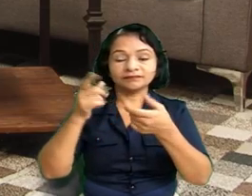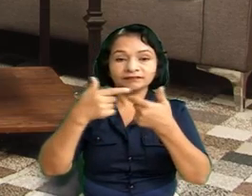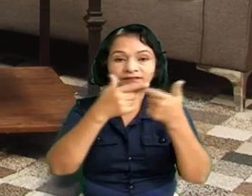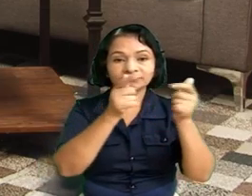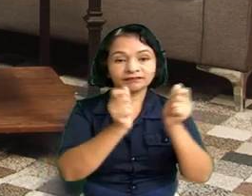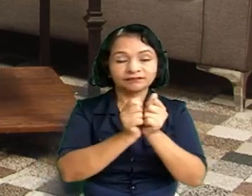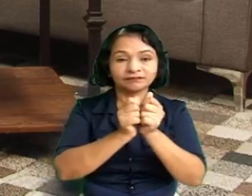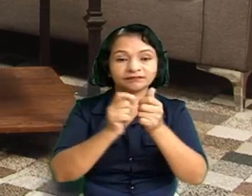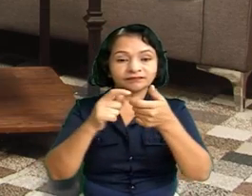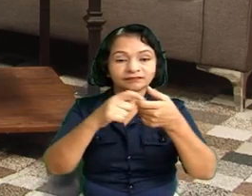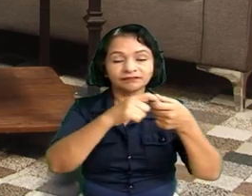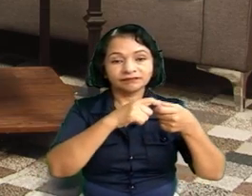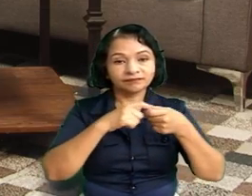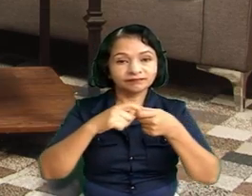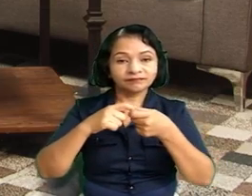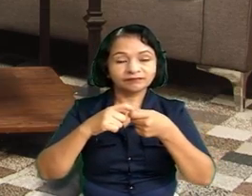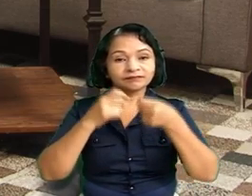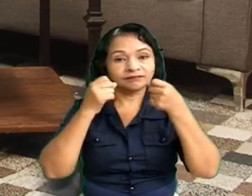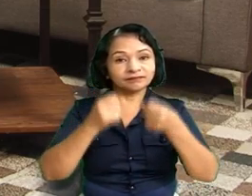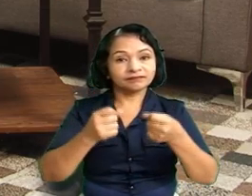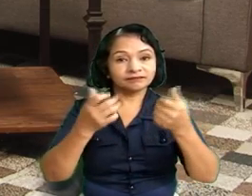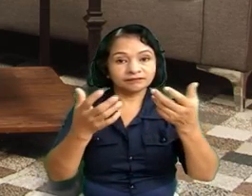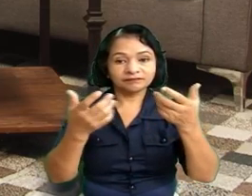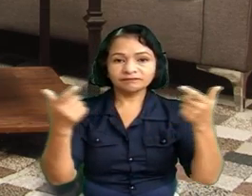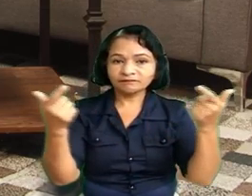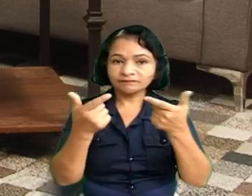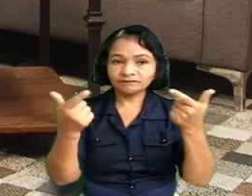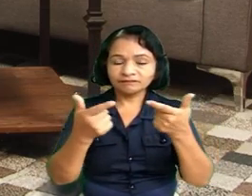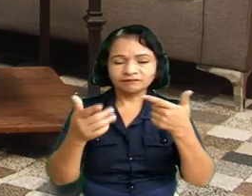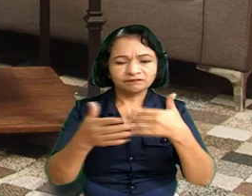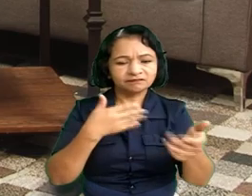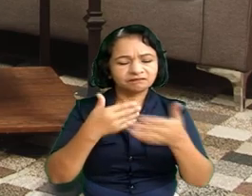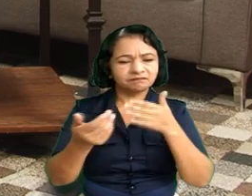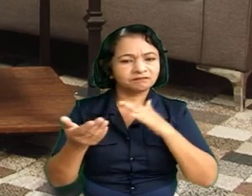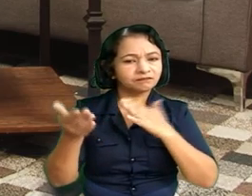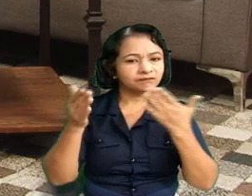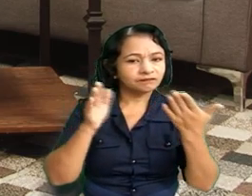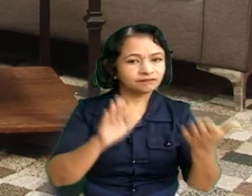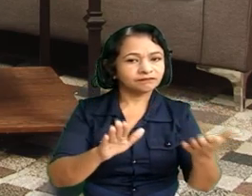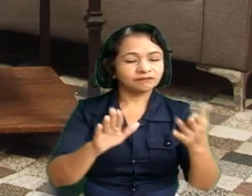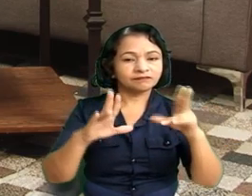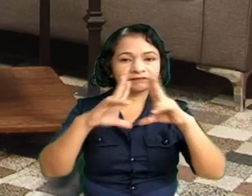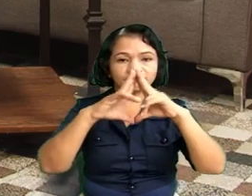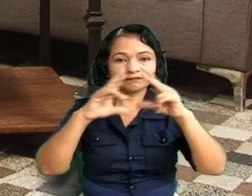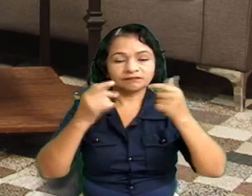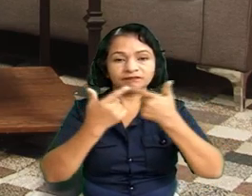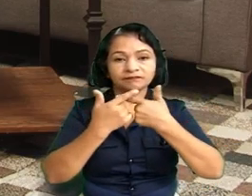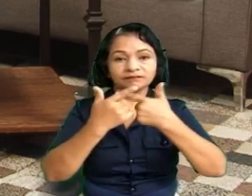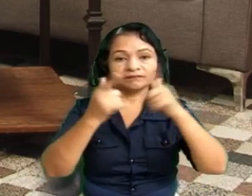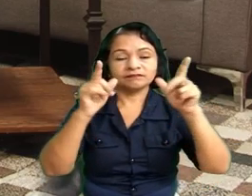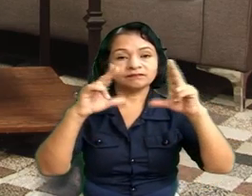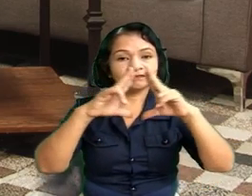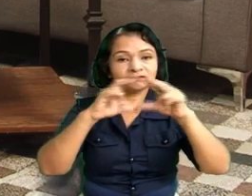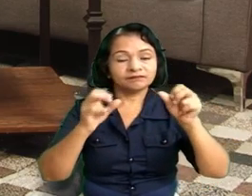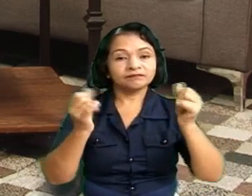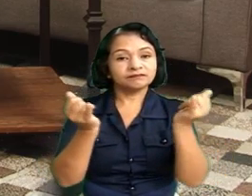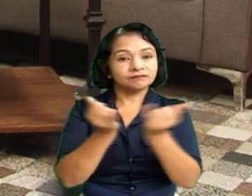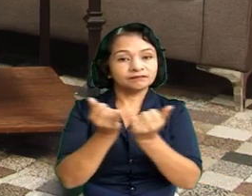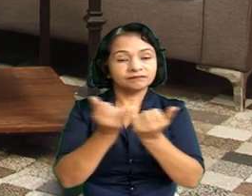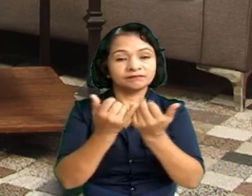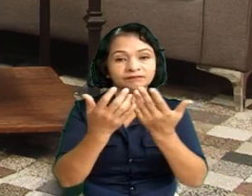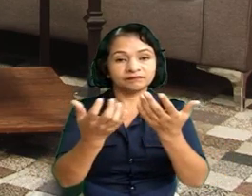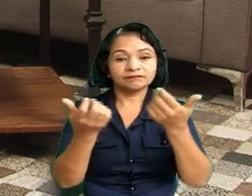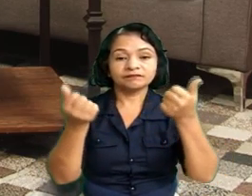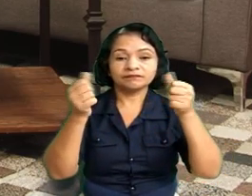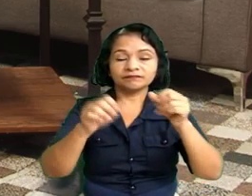Un hombre dispuesto a la guerra, dispuesto a dar su vida por nuestro país, por la libertad y la soberanía de Nicaragua, pero también dispuesto a